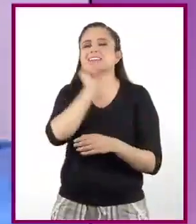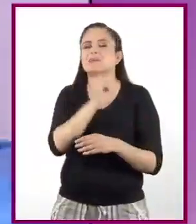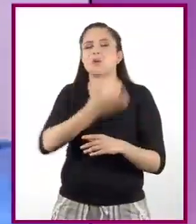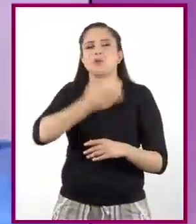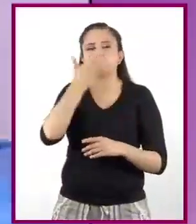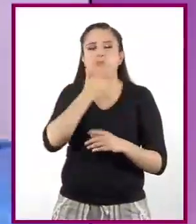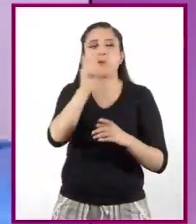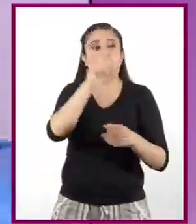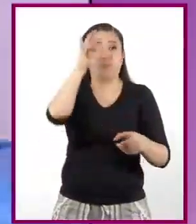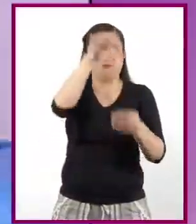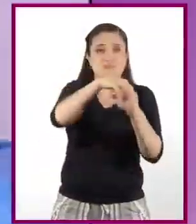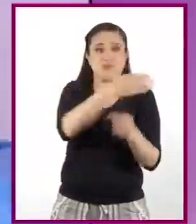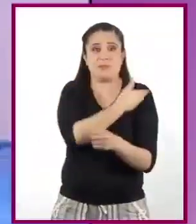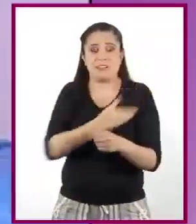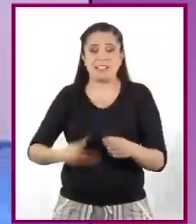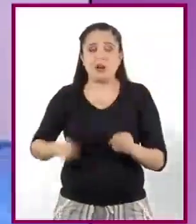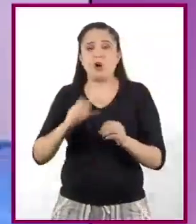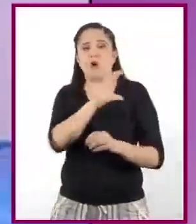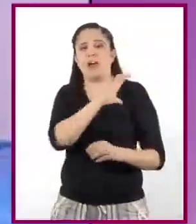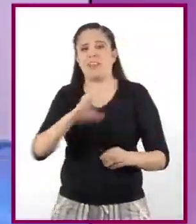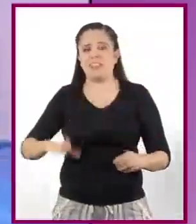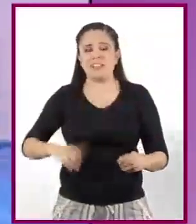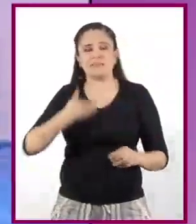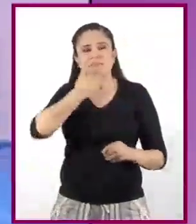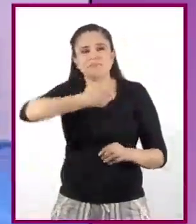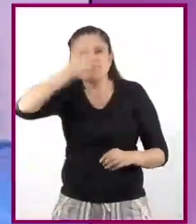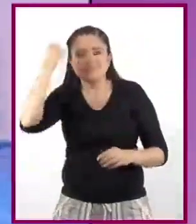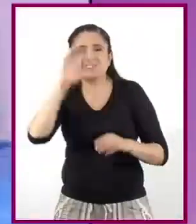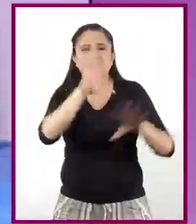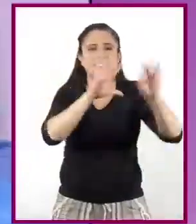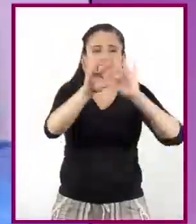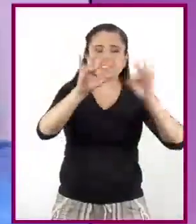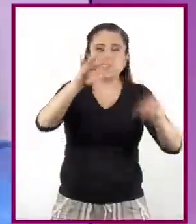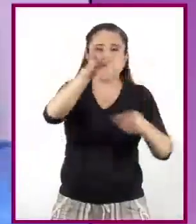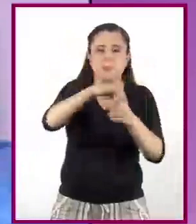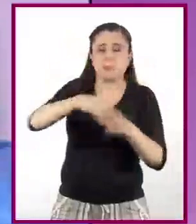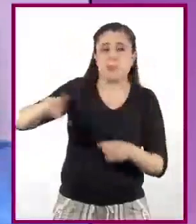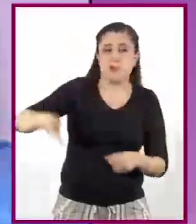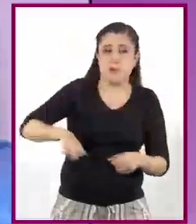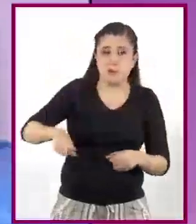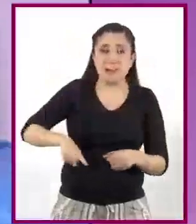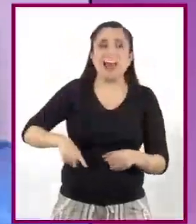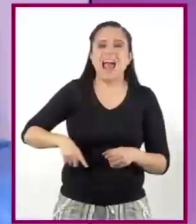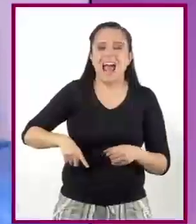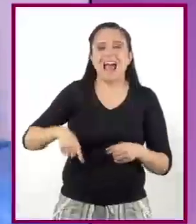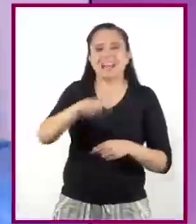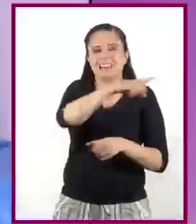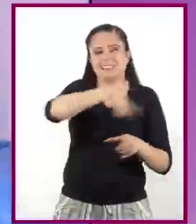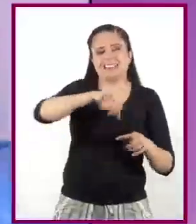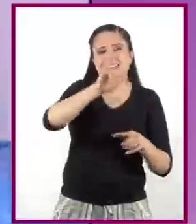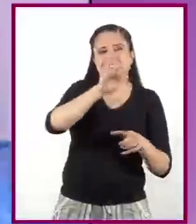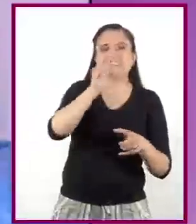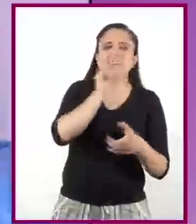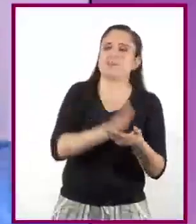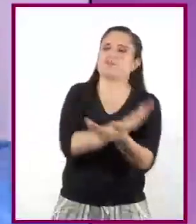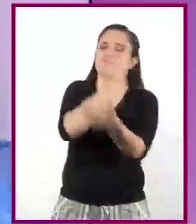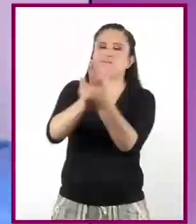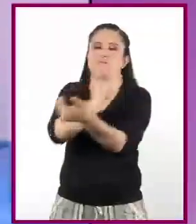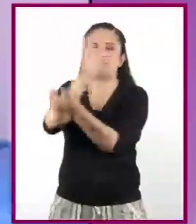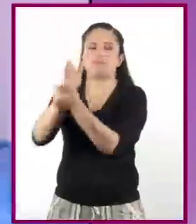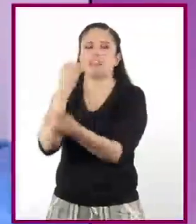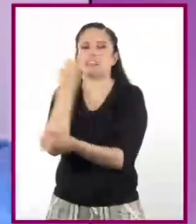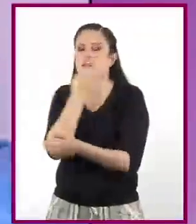en los momentos en que va a haber un cambio en alguno de los niveles de gobierno, eso sucede, y en algunas de las escuelas van y